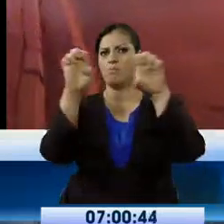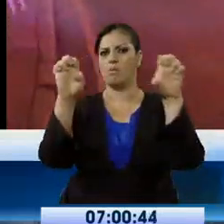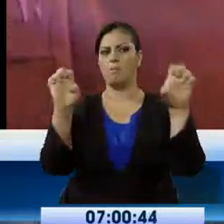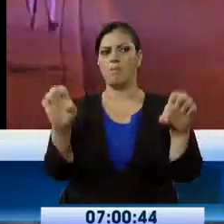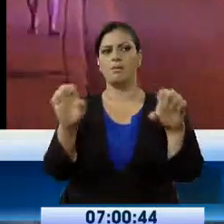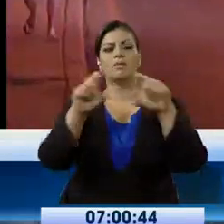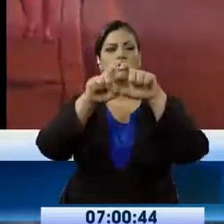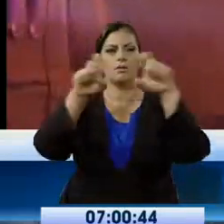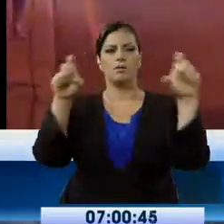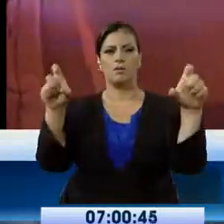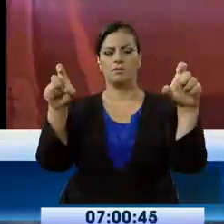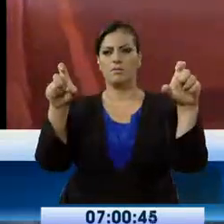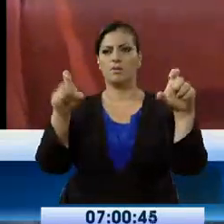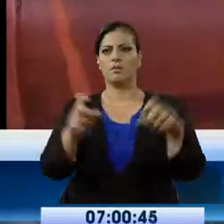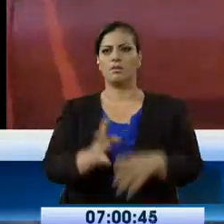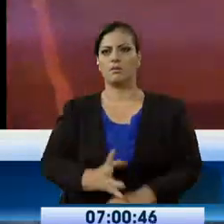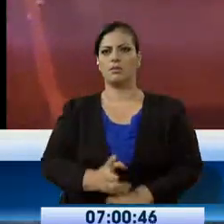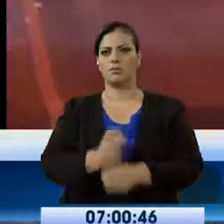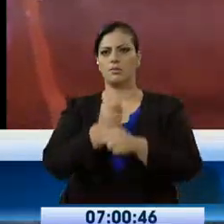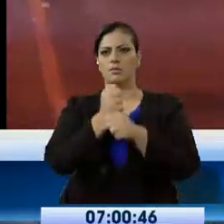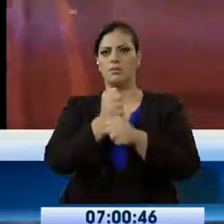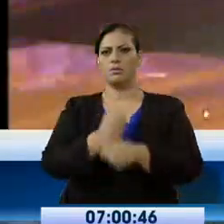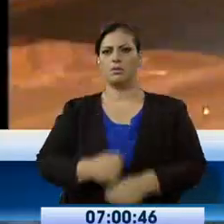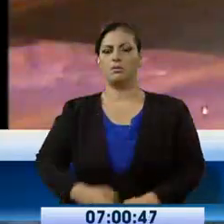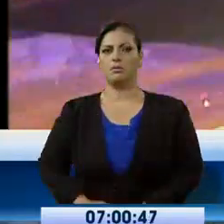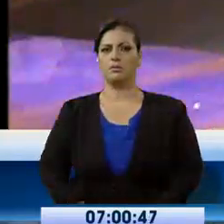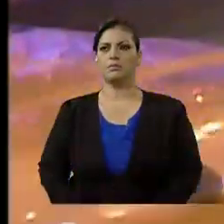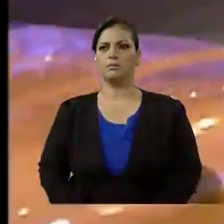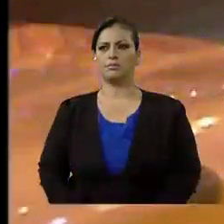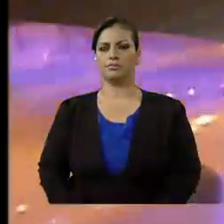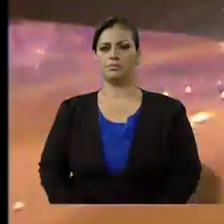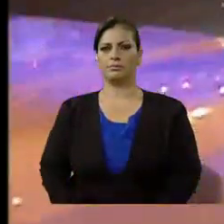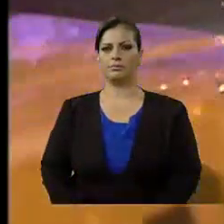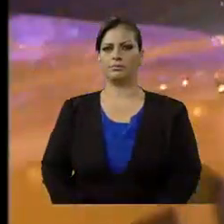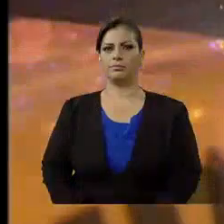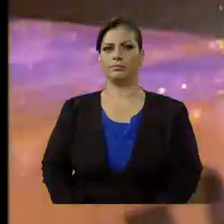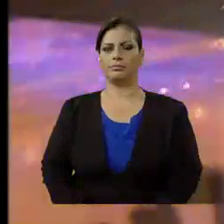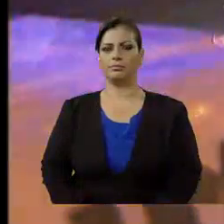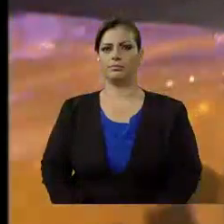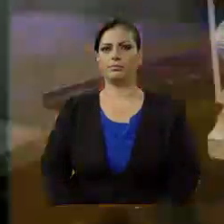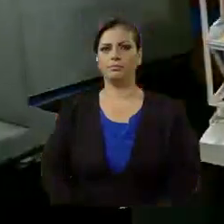ha sido localizado. Informó Jorge Salazar.